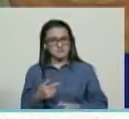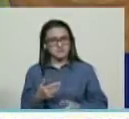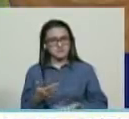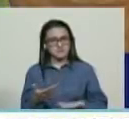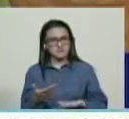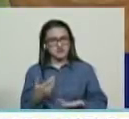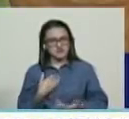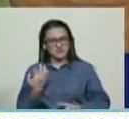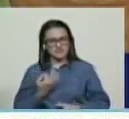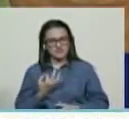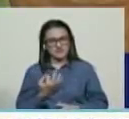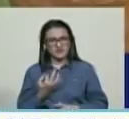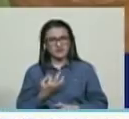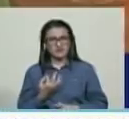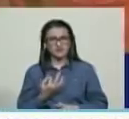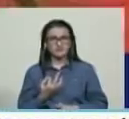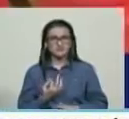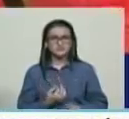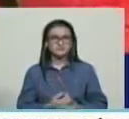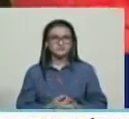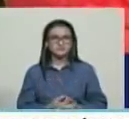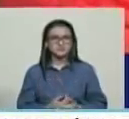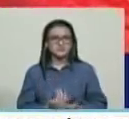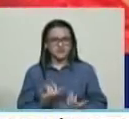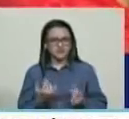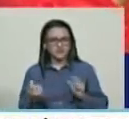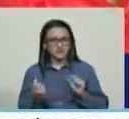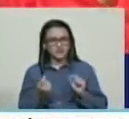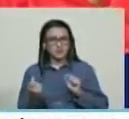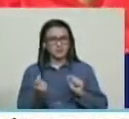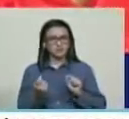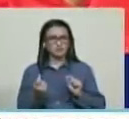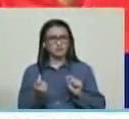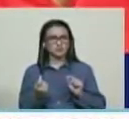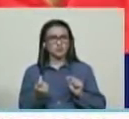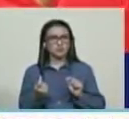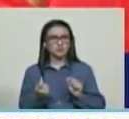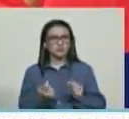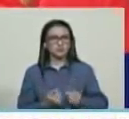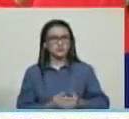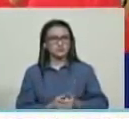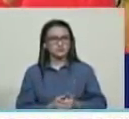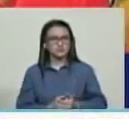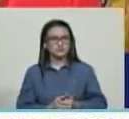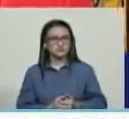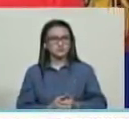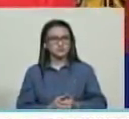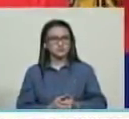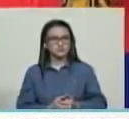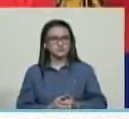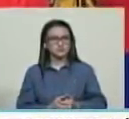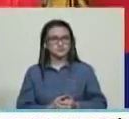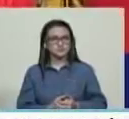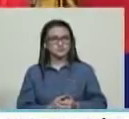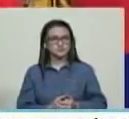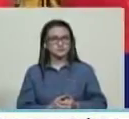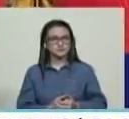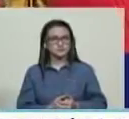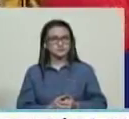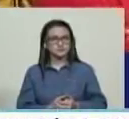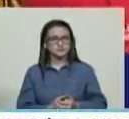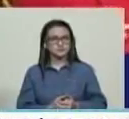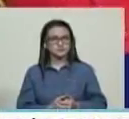Y yo en verdad tengo que... Es una discusión que ni siquiera debió haberse dado. En verdad no nos importa la votación.